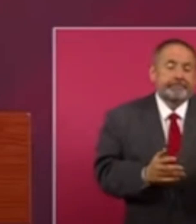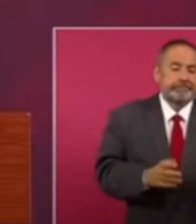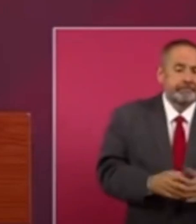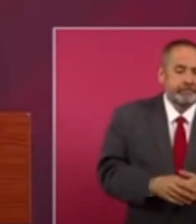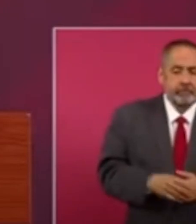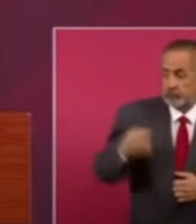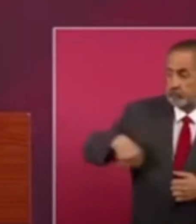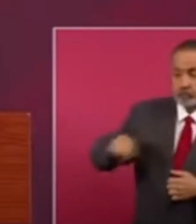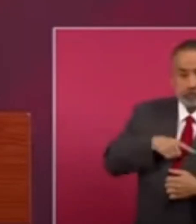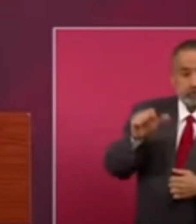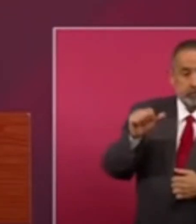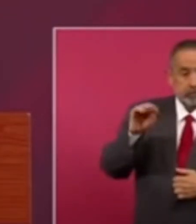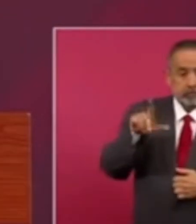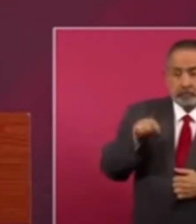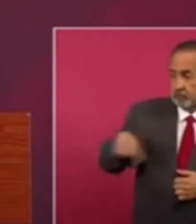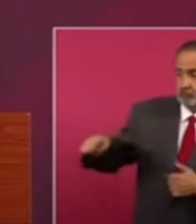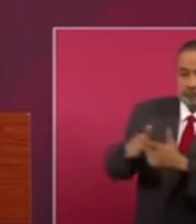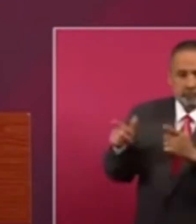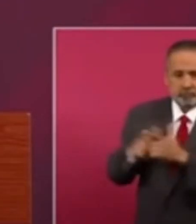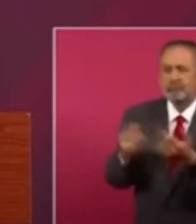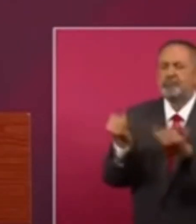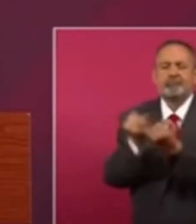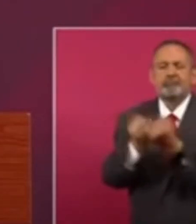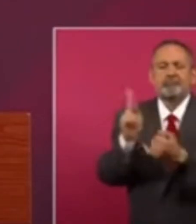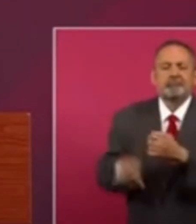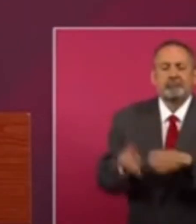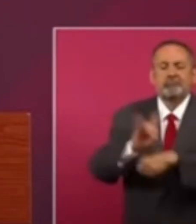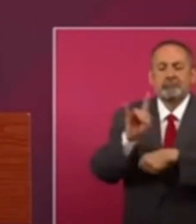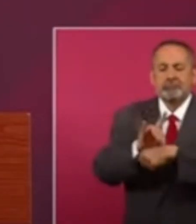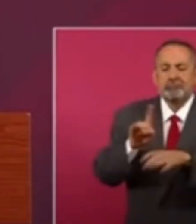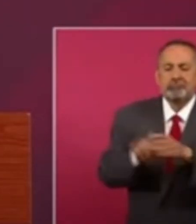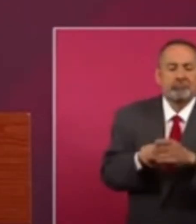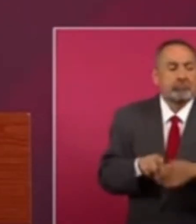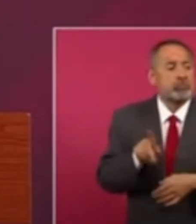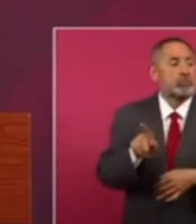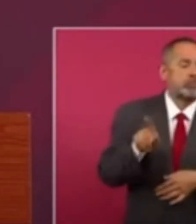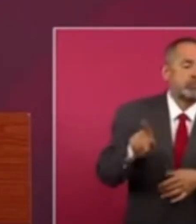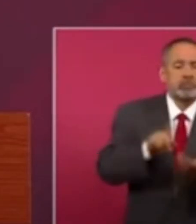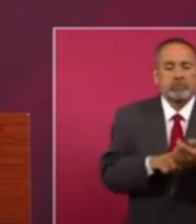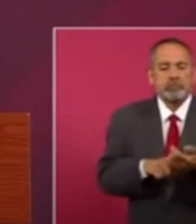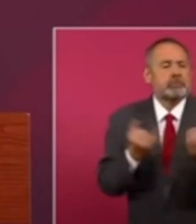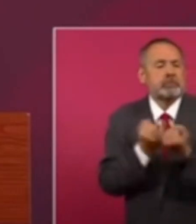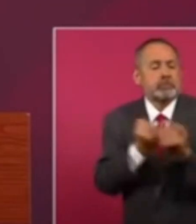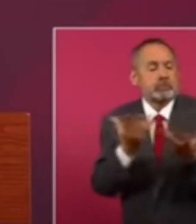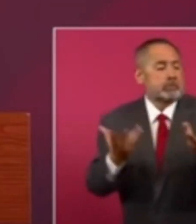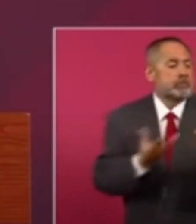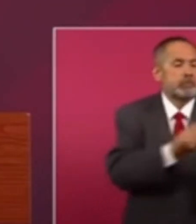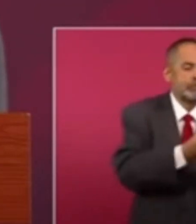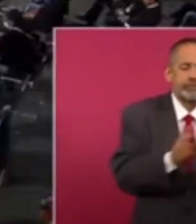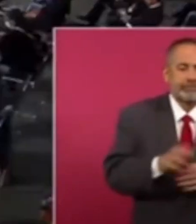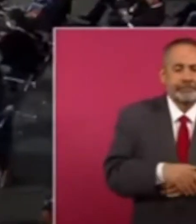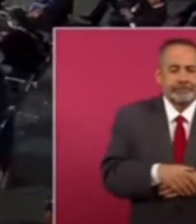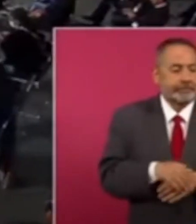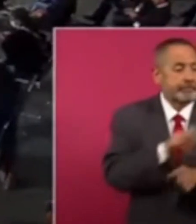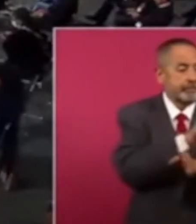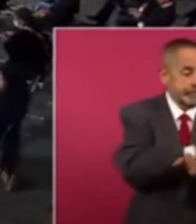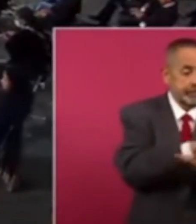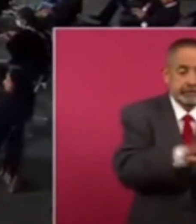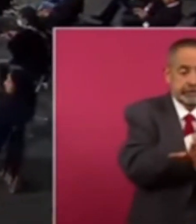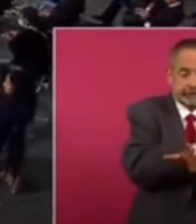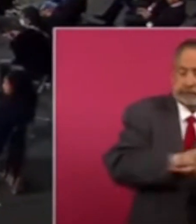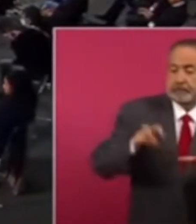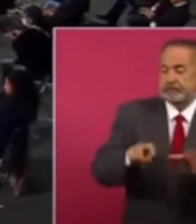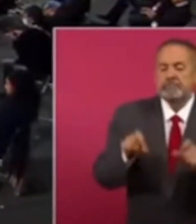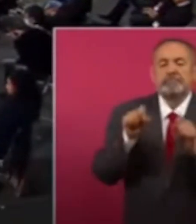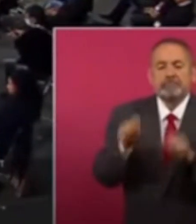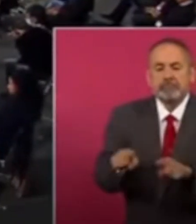que íbamos nosotros a simular que íbamos a caer en el gatopardismo, eso que consiste en que las cosas en apariencia cambian para seguir